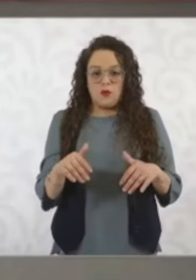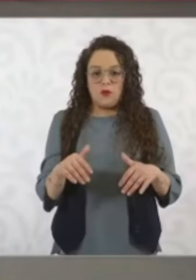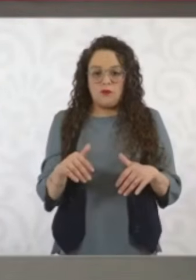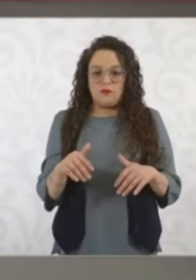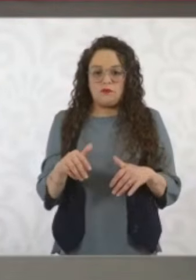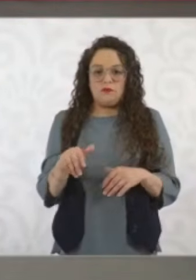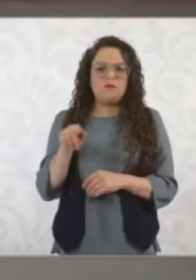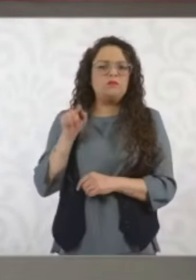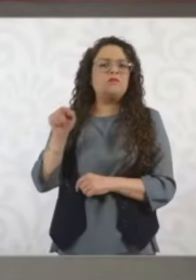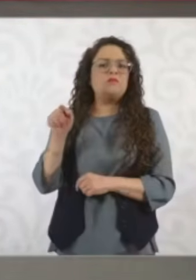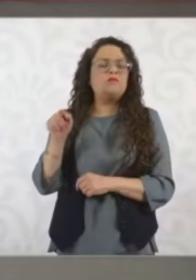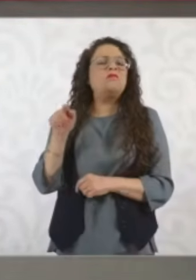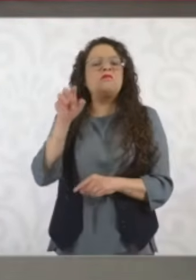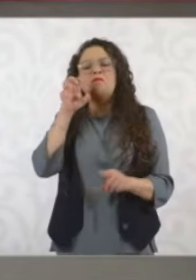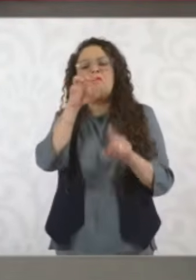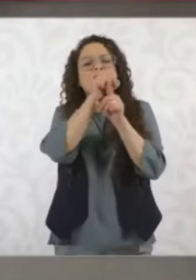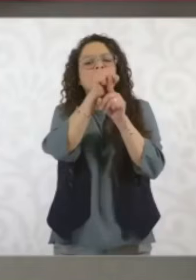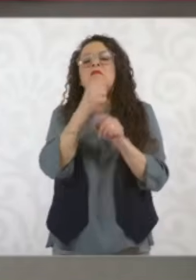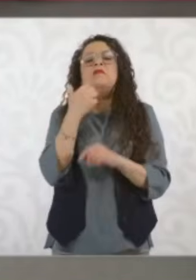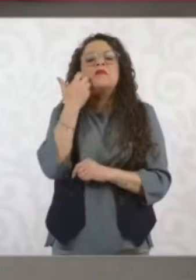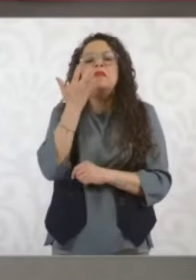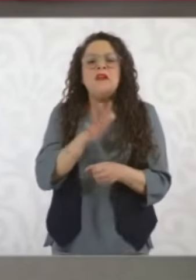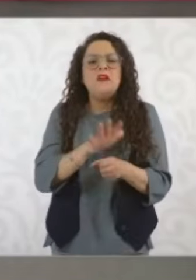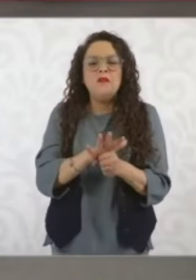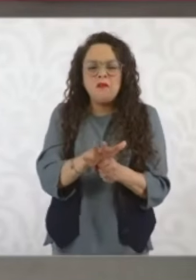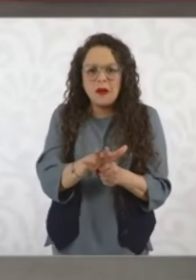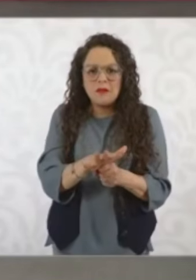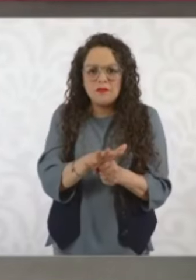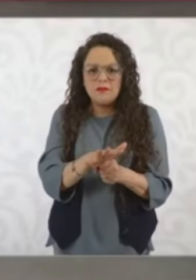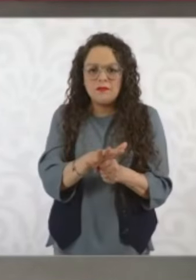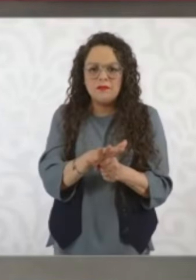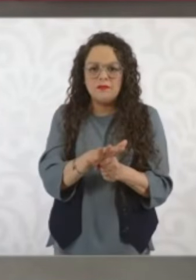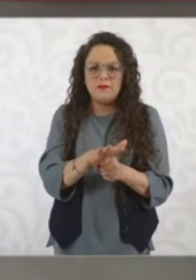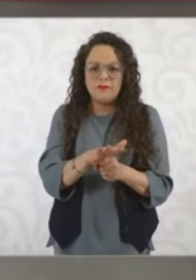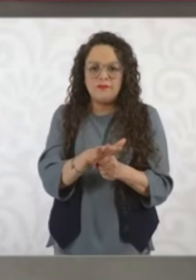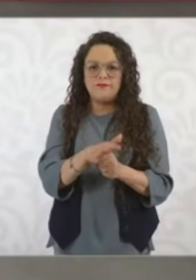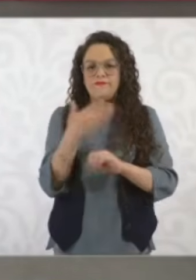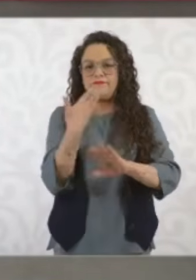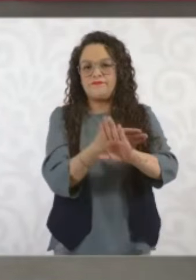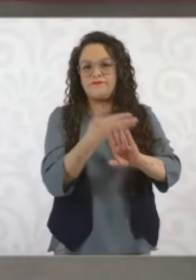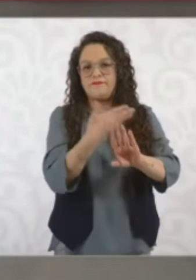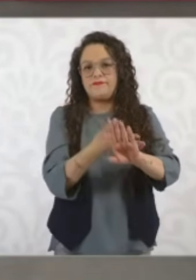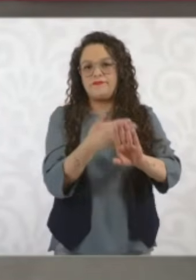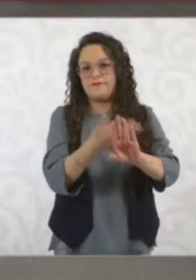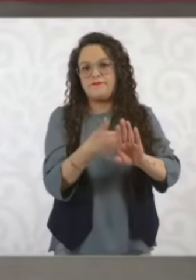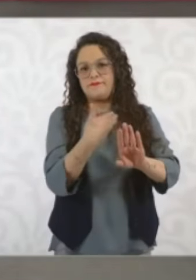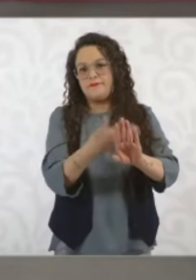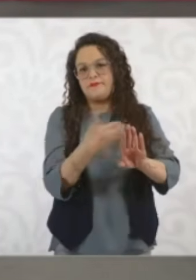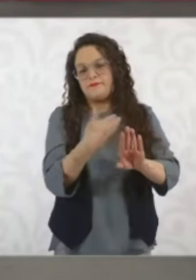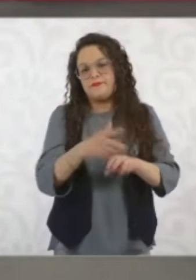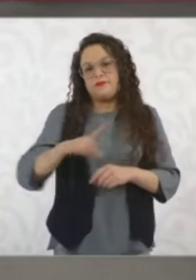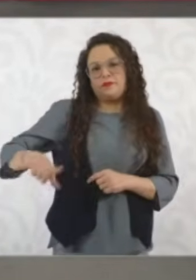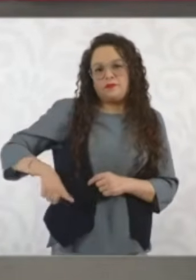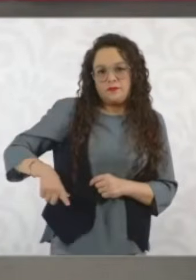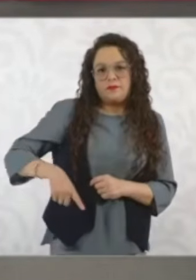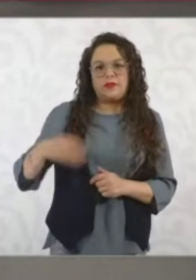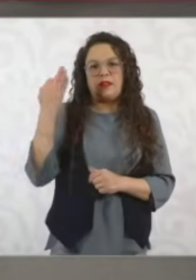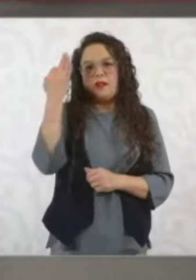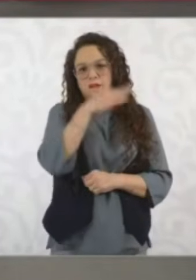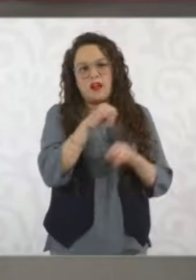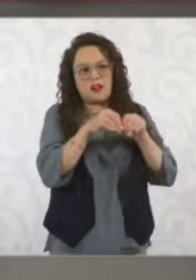pretenden finalmente es difundir o desacreditar y difundir